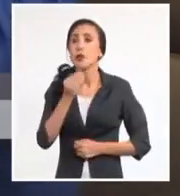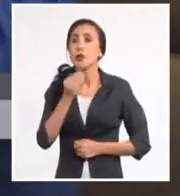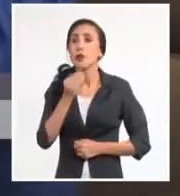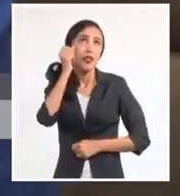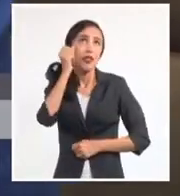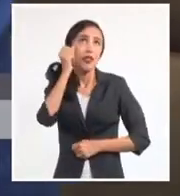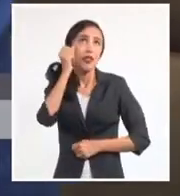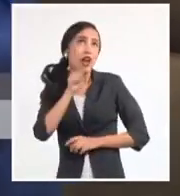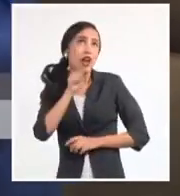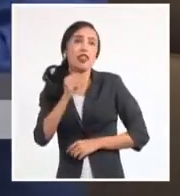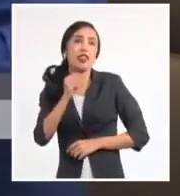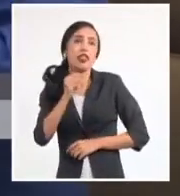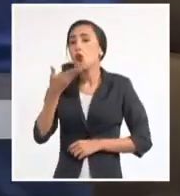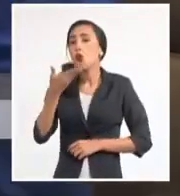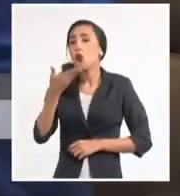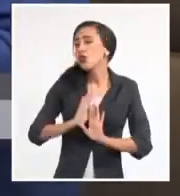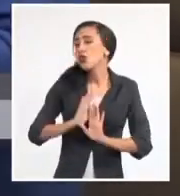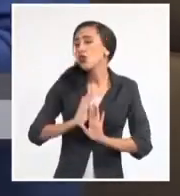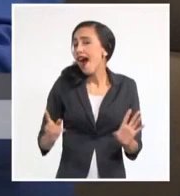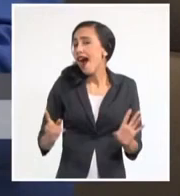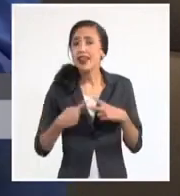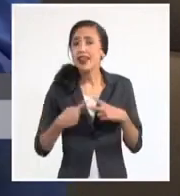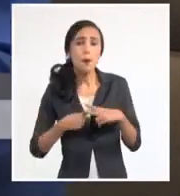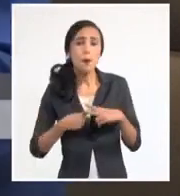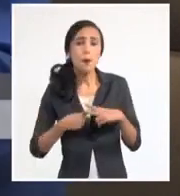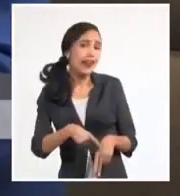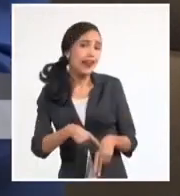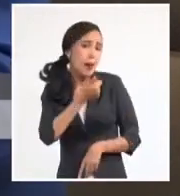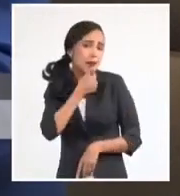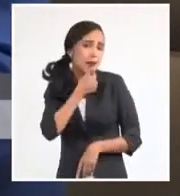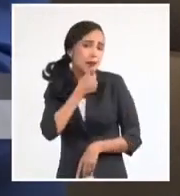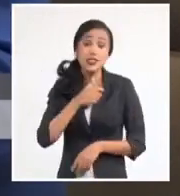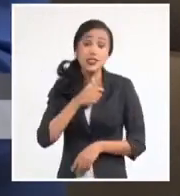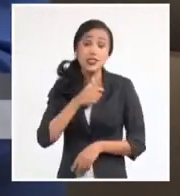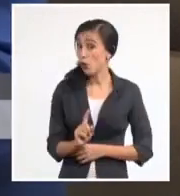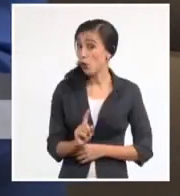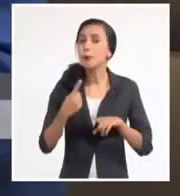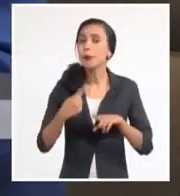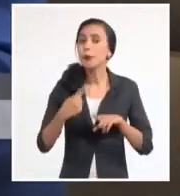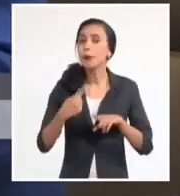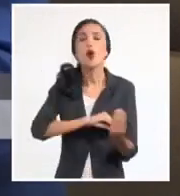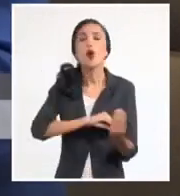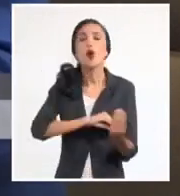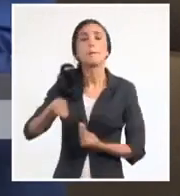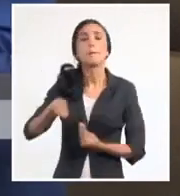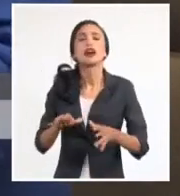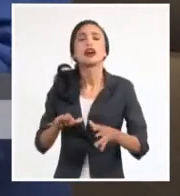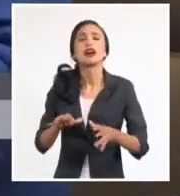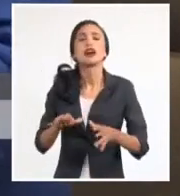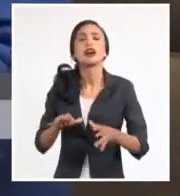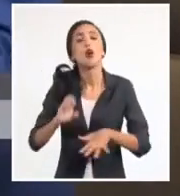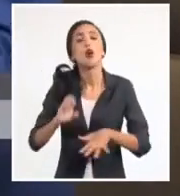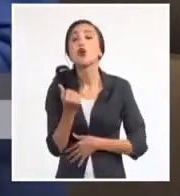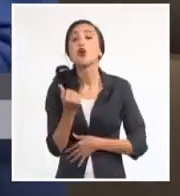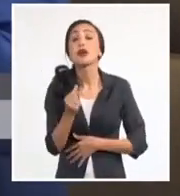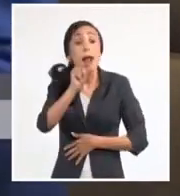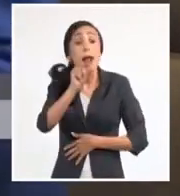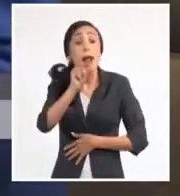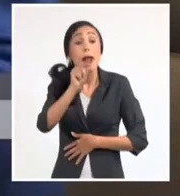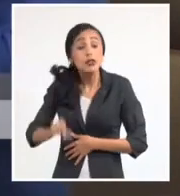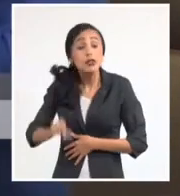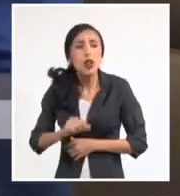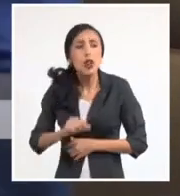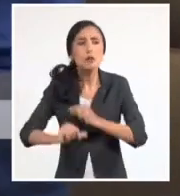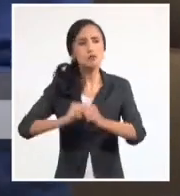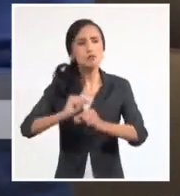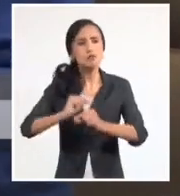con un discurso que eso se va a resolver de inmediato, pero tenemos que ir transformando nuestra realidad económica para que la gente se vaya apropiando cada vez